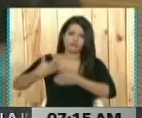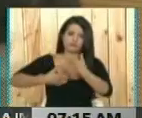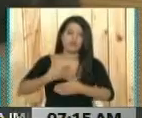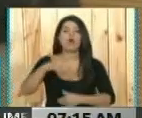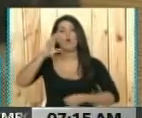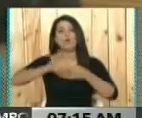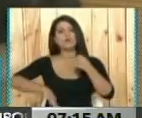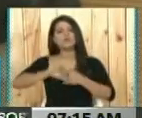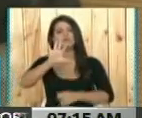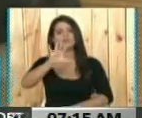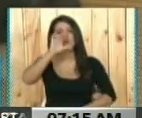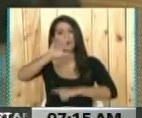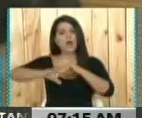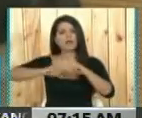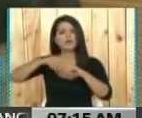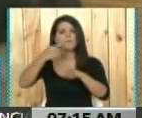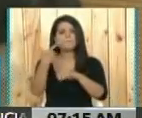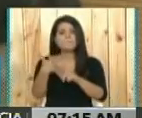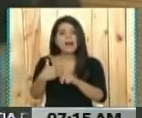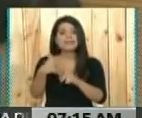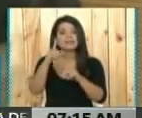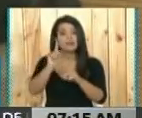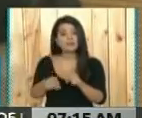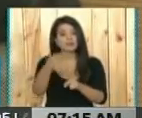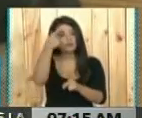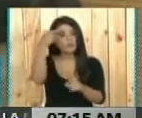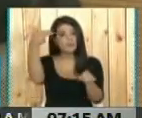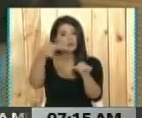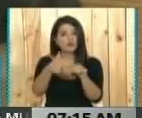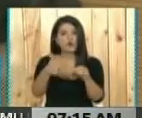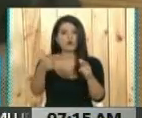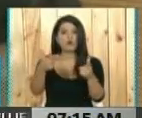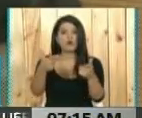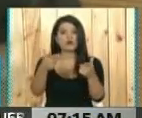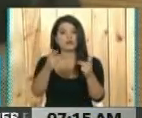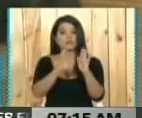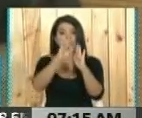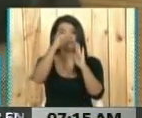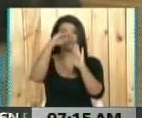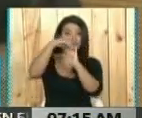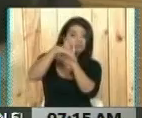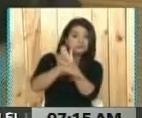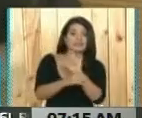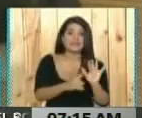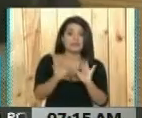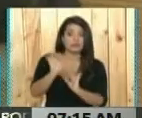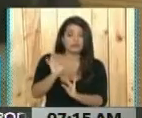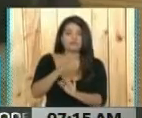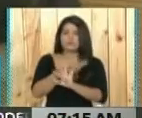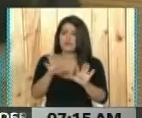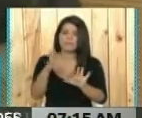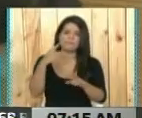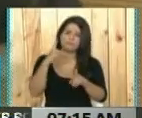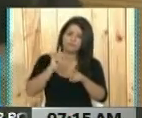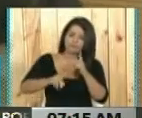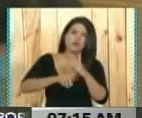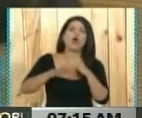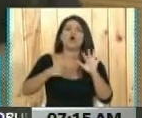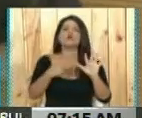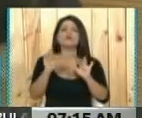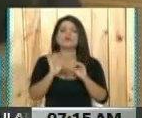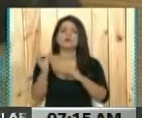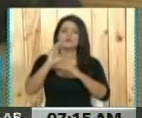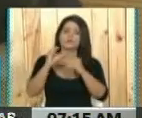la disminución del 60% del precio del petróleo, el Producto Interno Bruto per cápita se ubicó 8% por encima